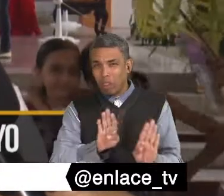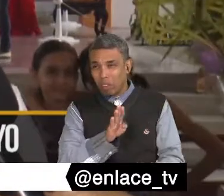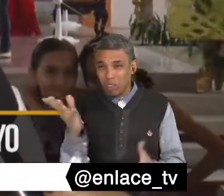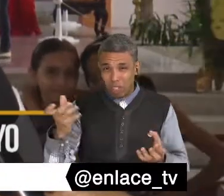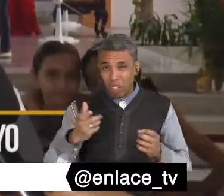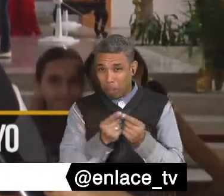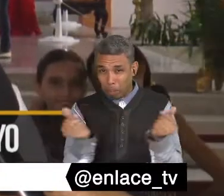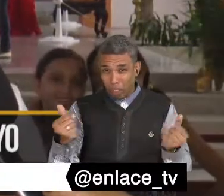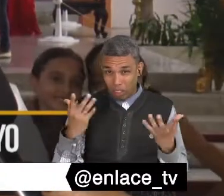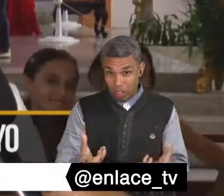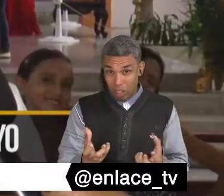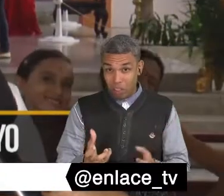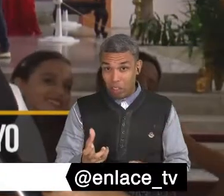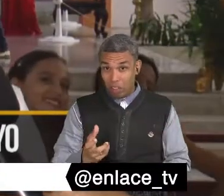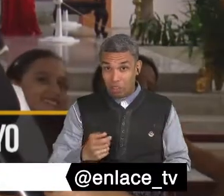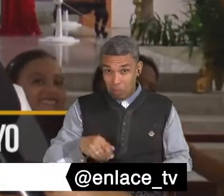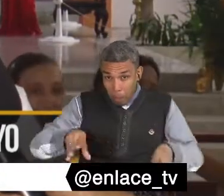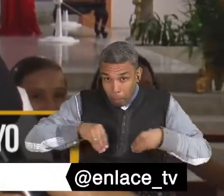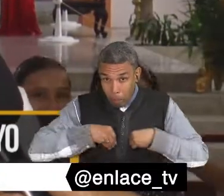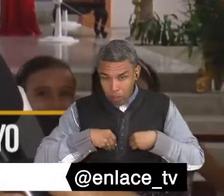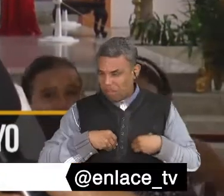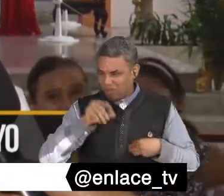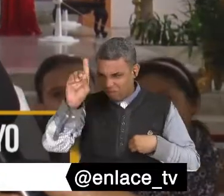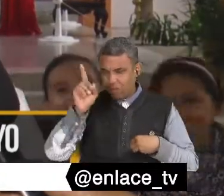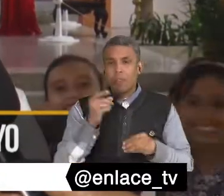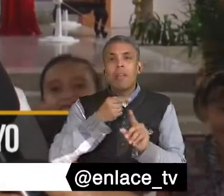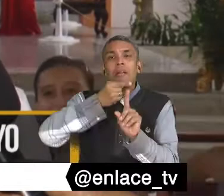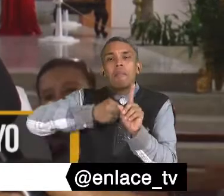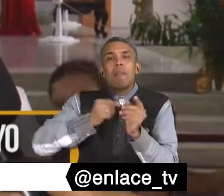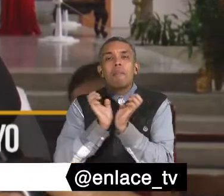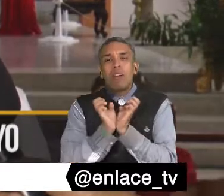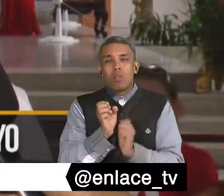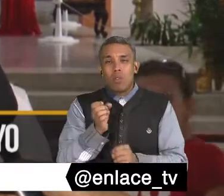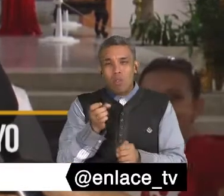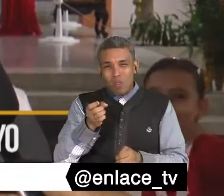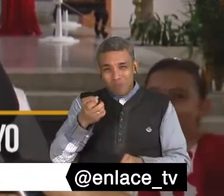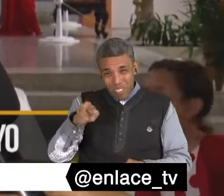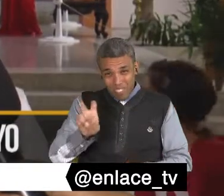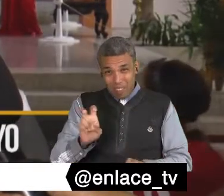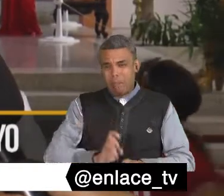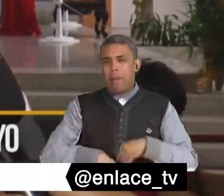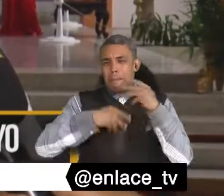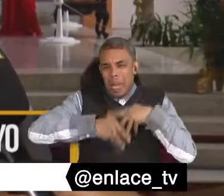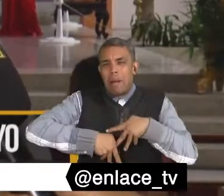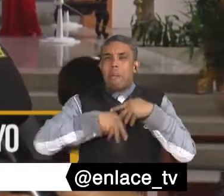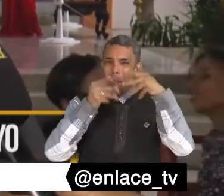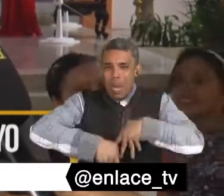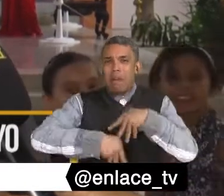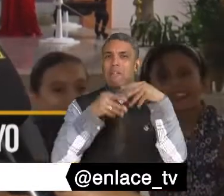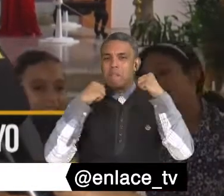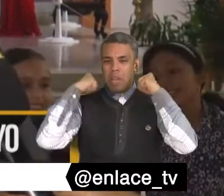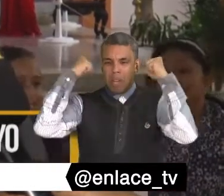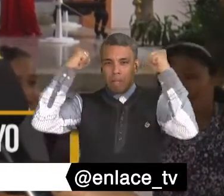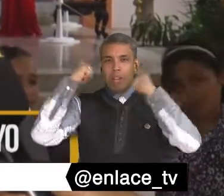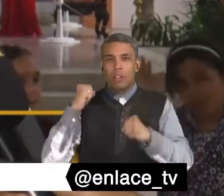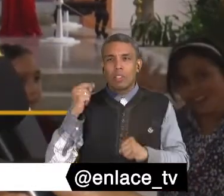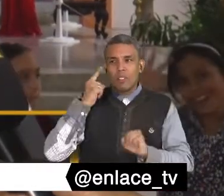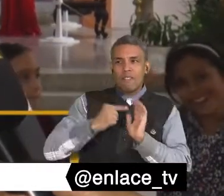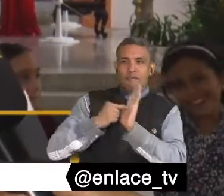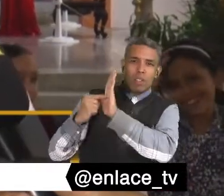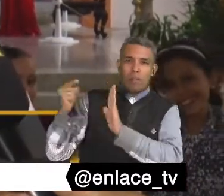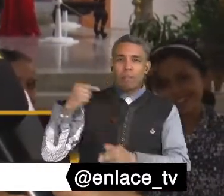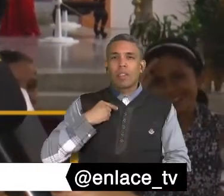manera pacífica a darle el primer grito, la primera señal para que el gobierno nacional y Ecopetrol entienda que